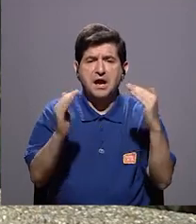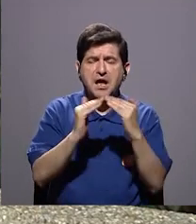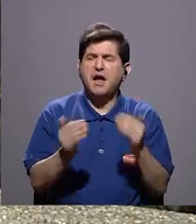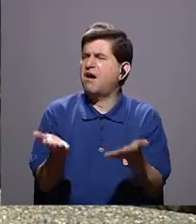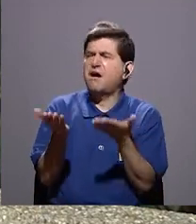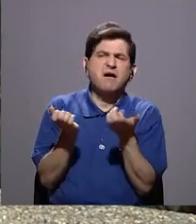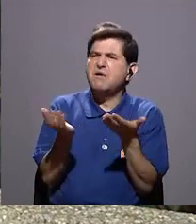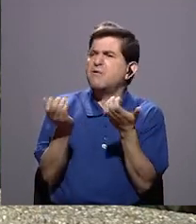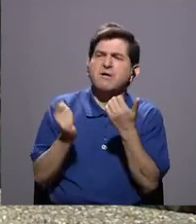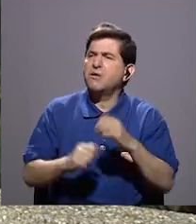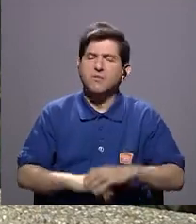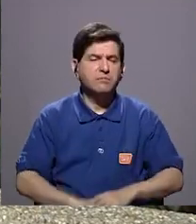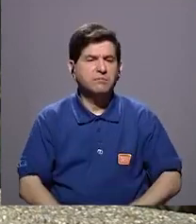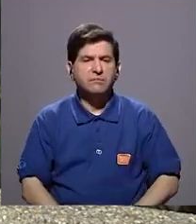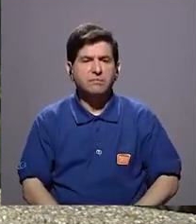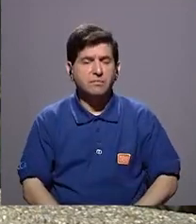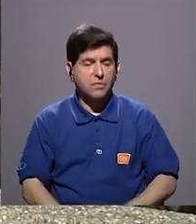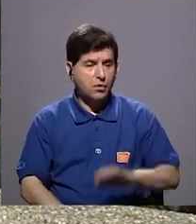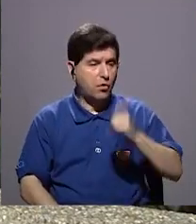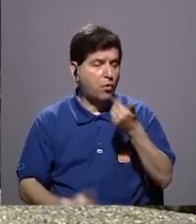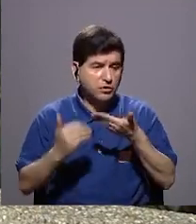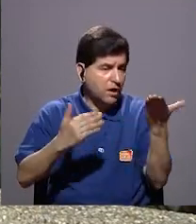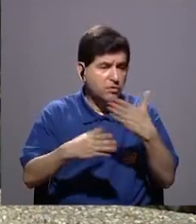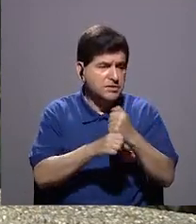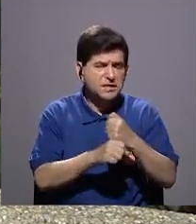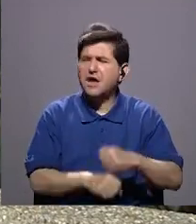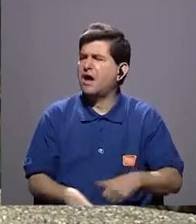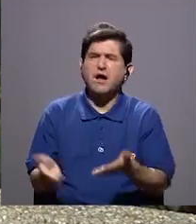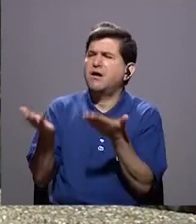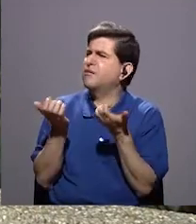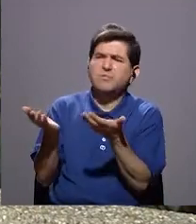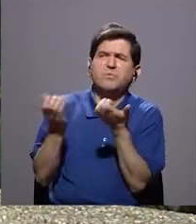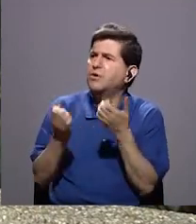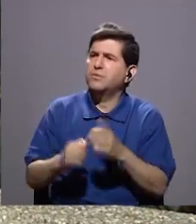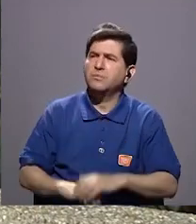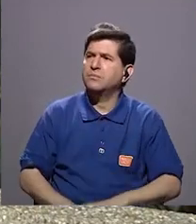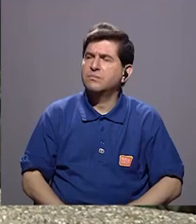no quiero. Haga tal otra, no quiero.